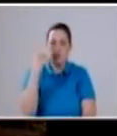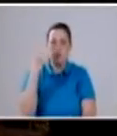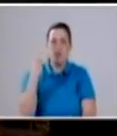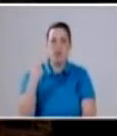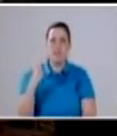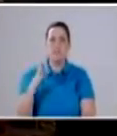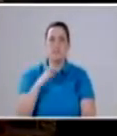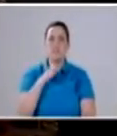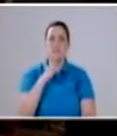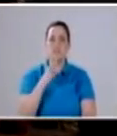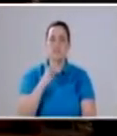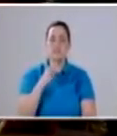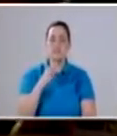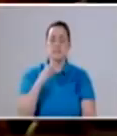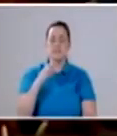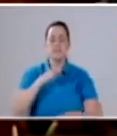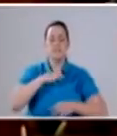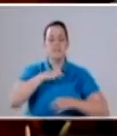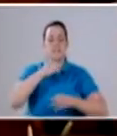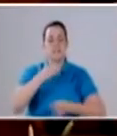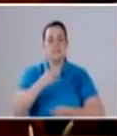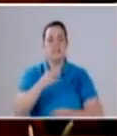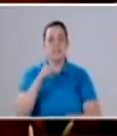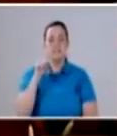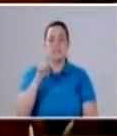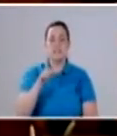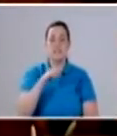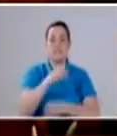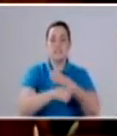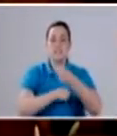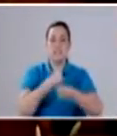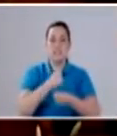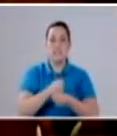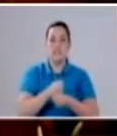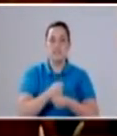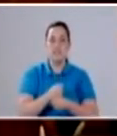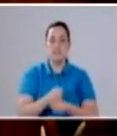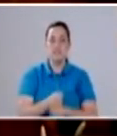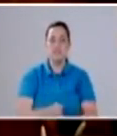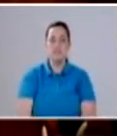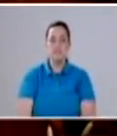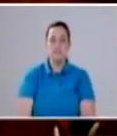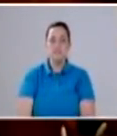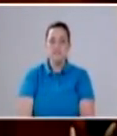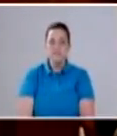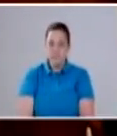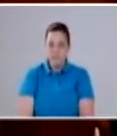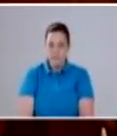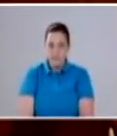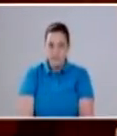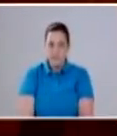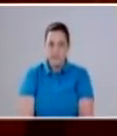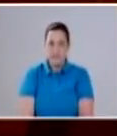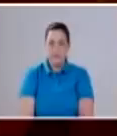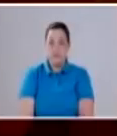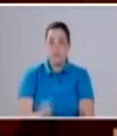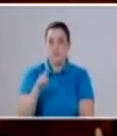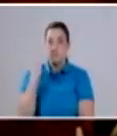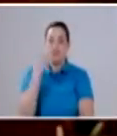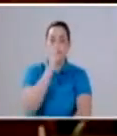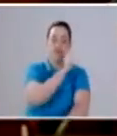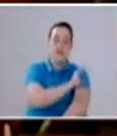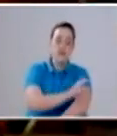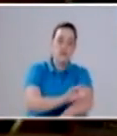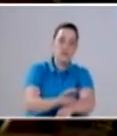es interesante también que ese año está vigente desde hace 2000 años. Porque el Señor